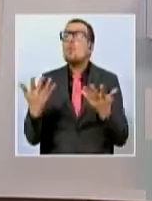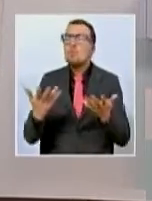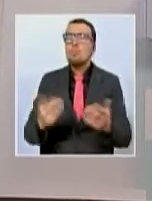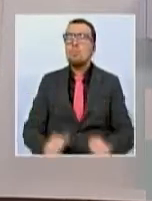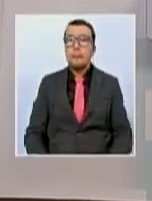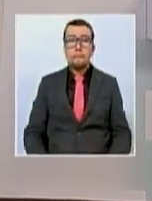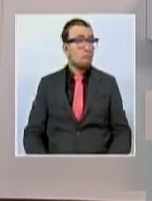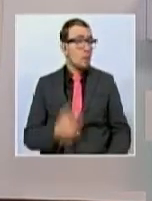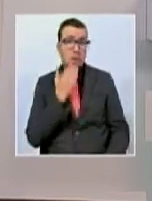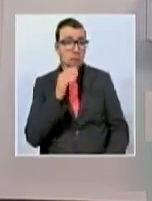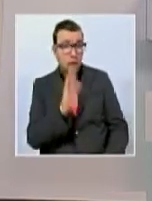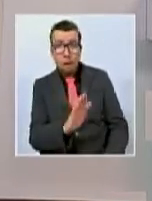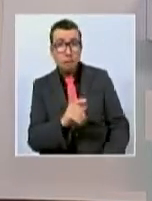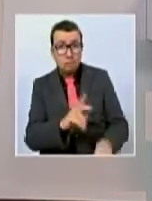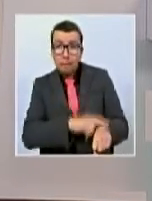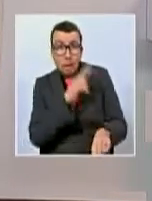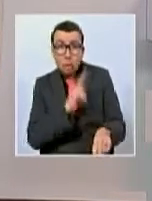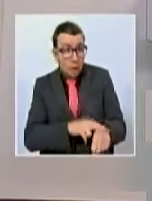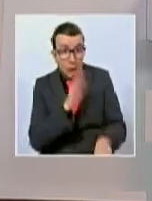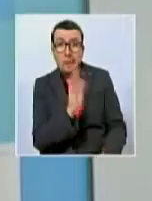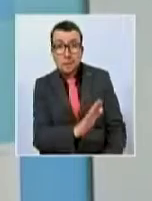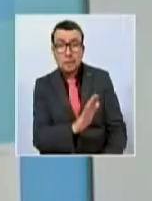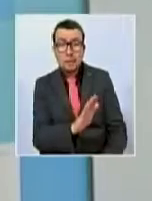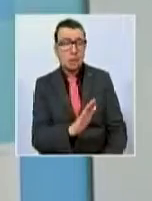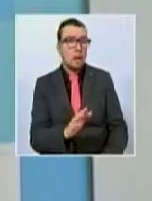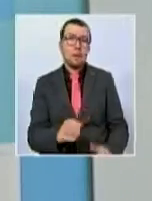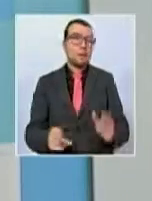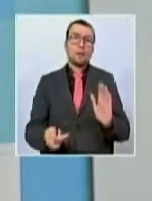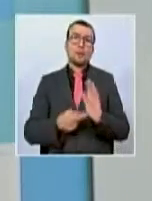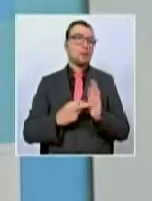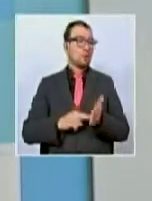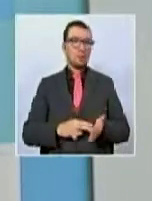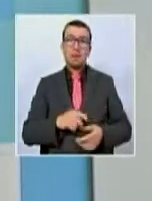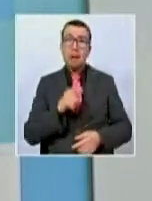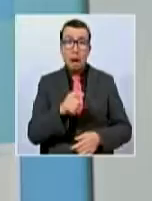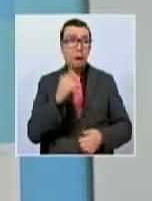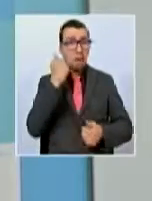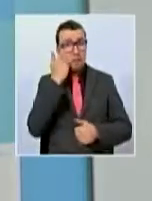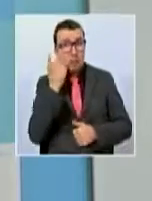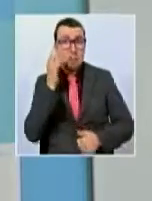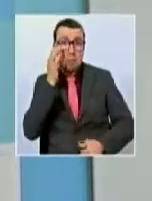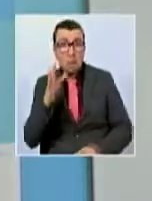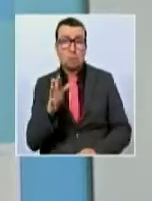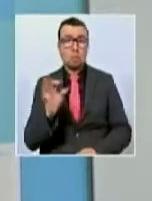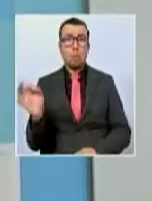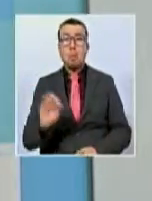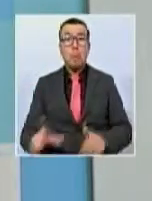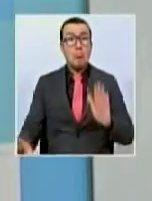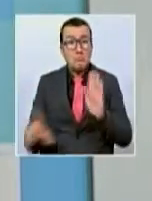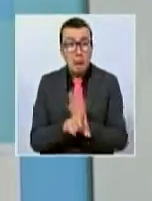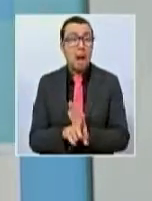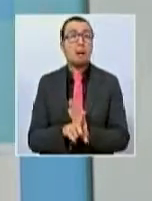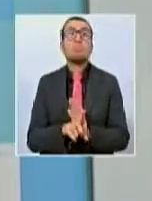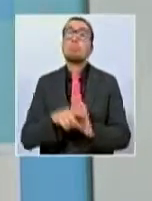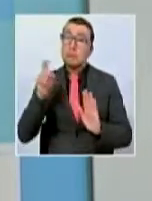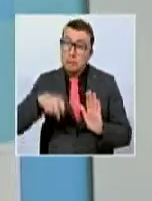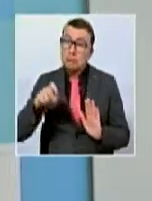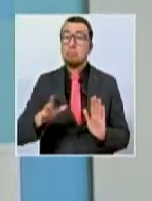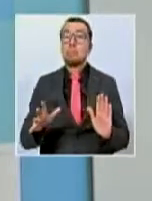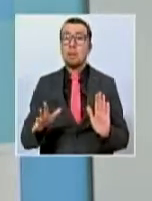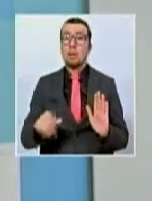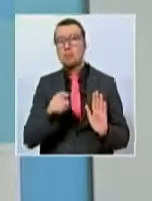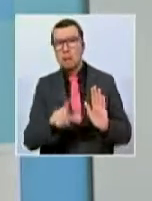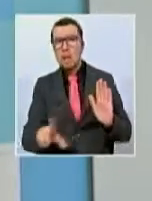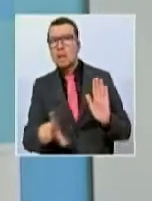que sea natural, como lo explicas, no significa que no tenga una legalización en el país que dé la garantía de que